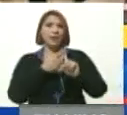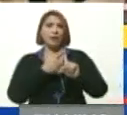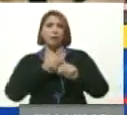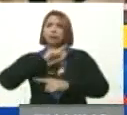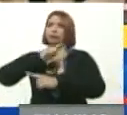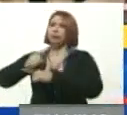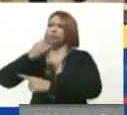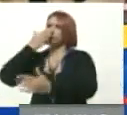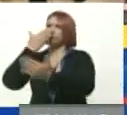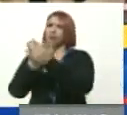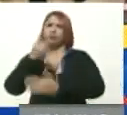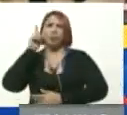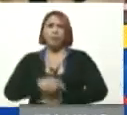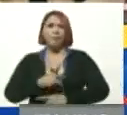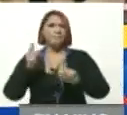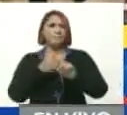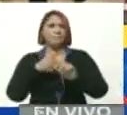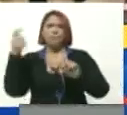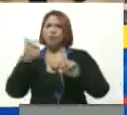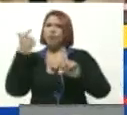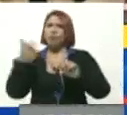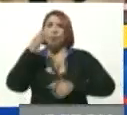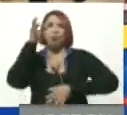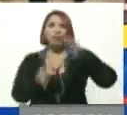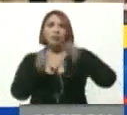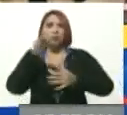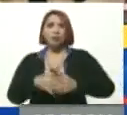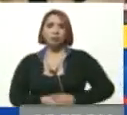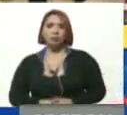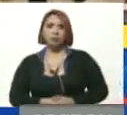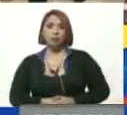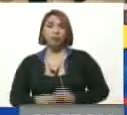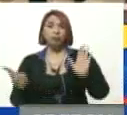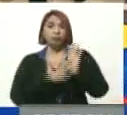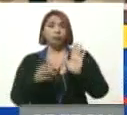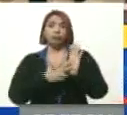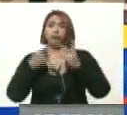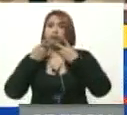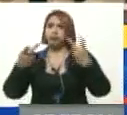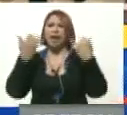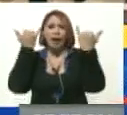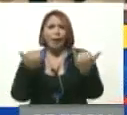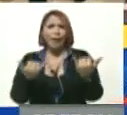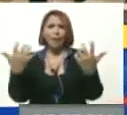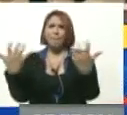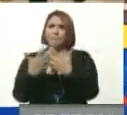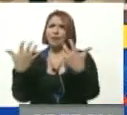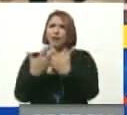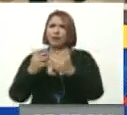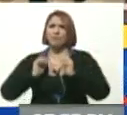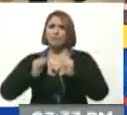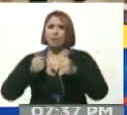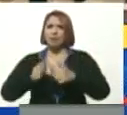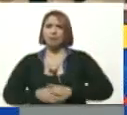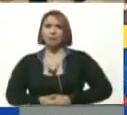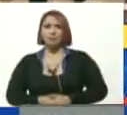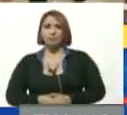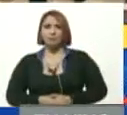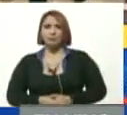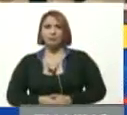denunciar, la primera acción es buscar la justicia a través de la verdad. Ahora es que la batalla empieza, así